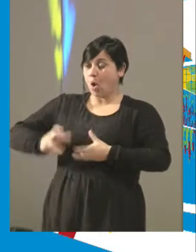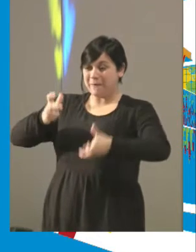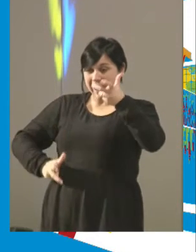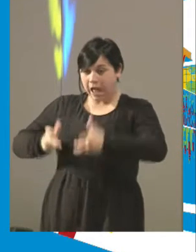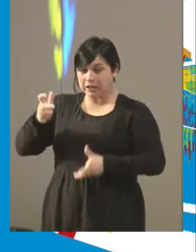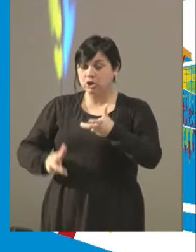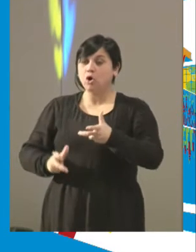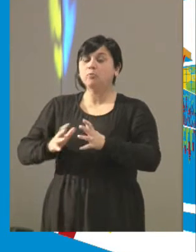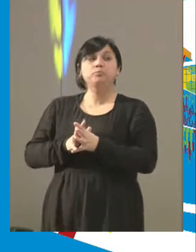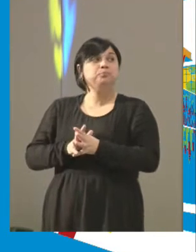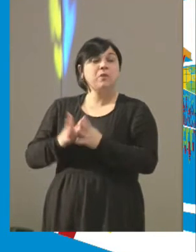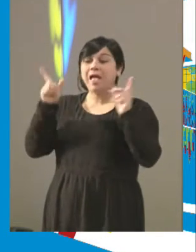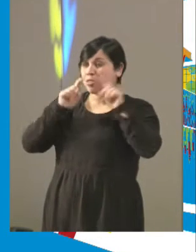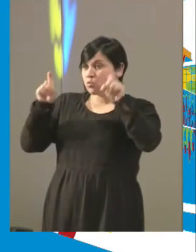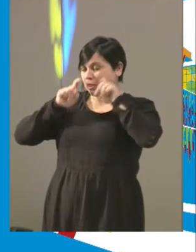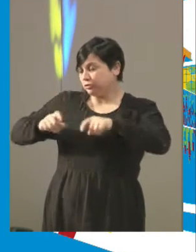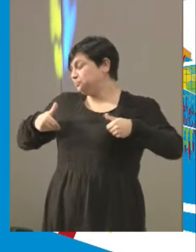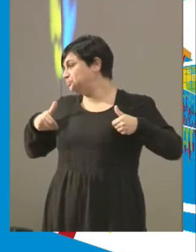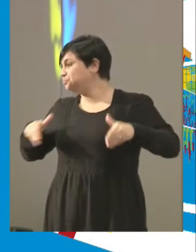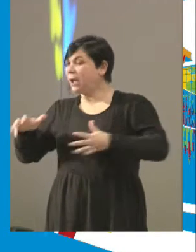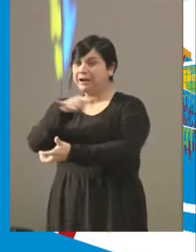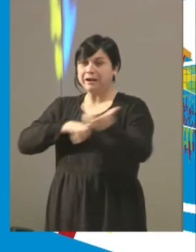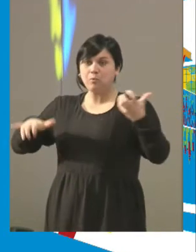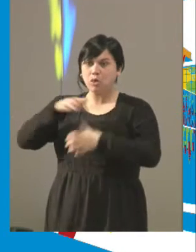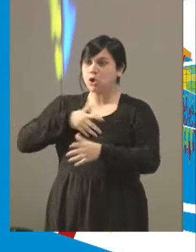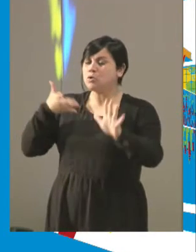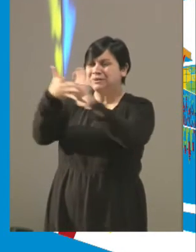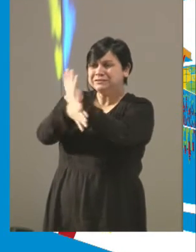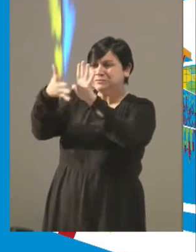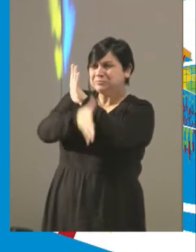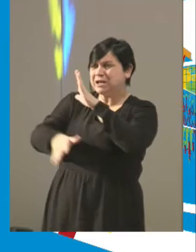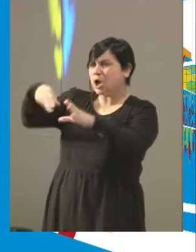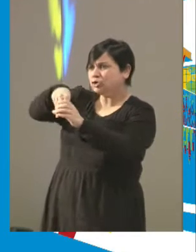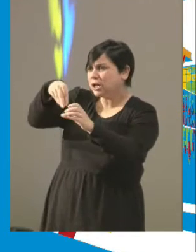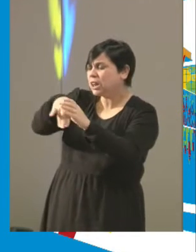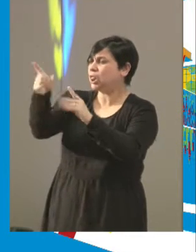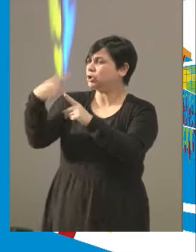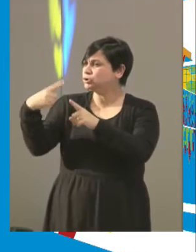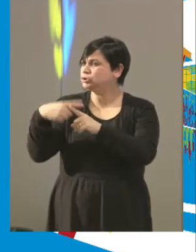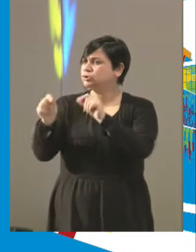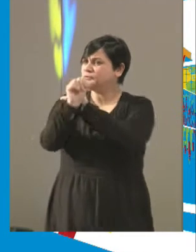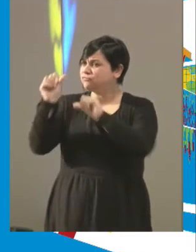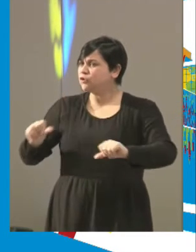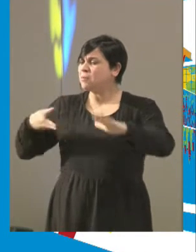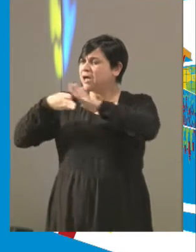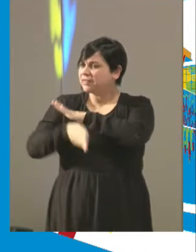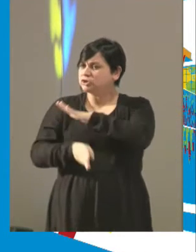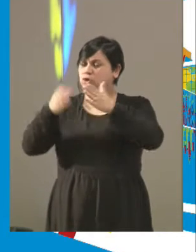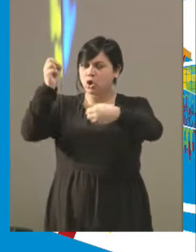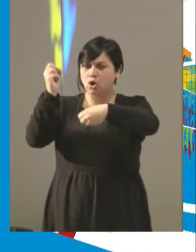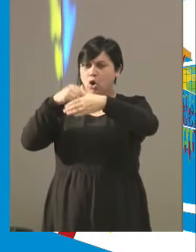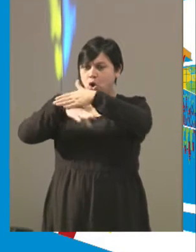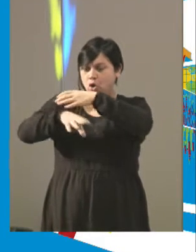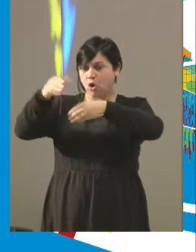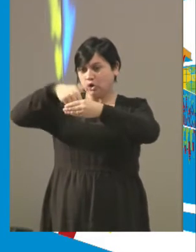educación, va a revolucionar completamente la forma en la que producimos los contenidos educativos y la manera en la que accedemos a ellos. En